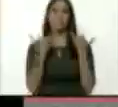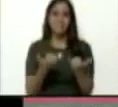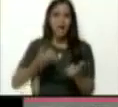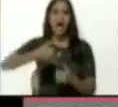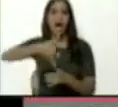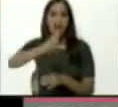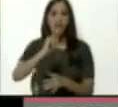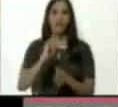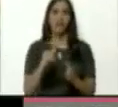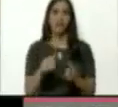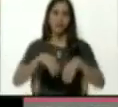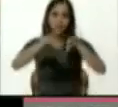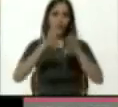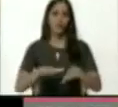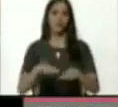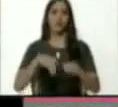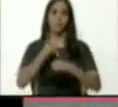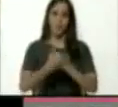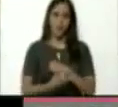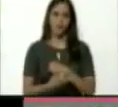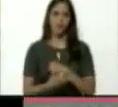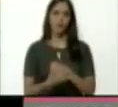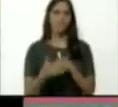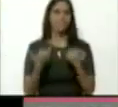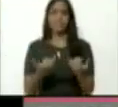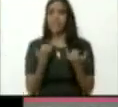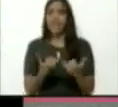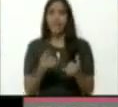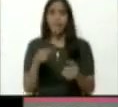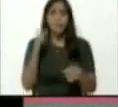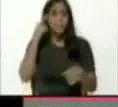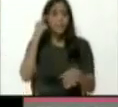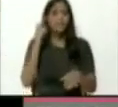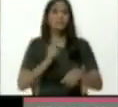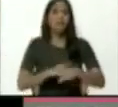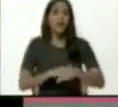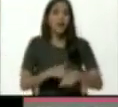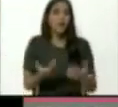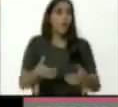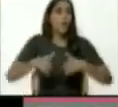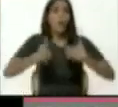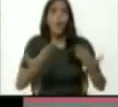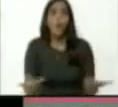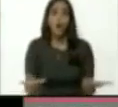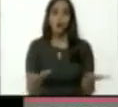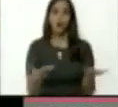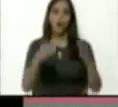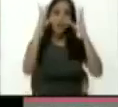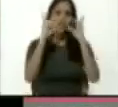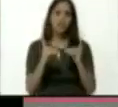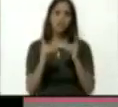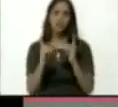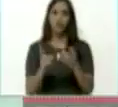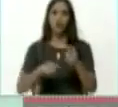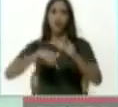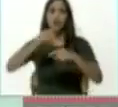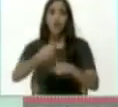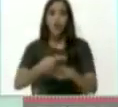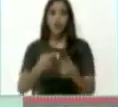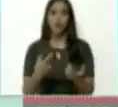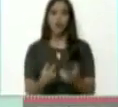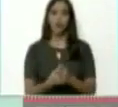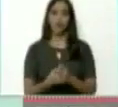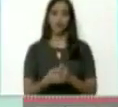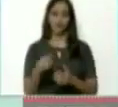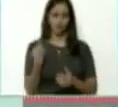sea, ya había fracasado un plan. Ya era momento de saber cuál era la siguiente opción sobre la mesa o la siguiente carta a explorar. Solo